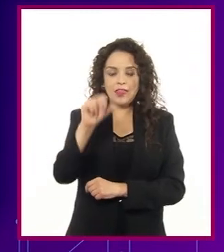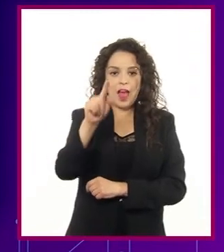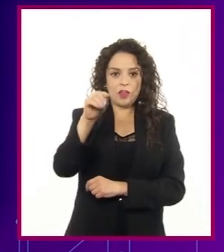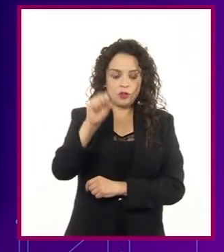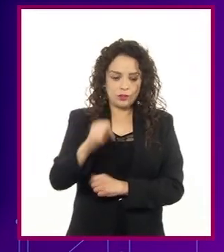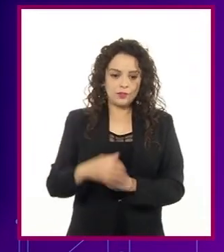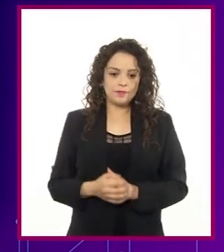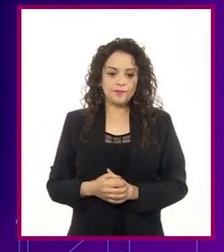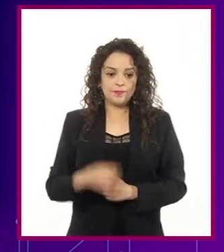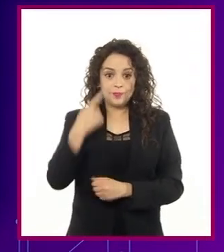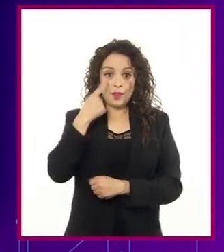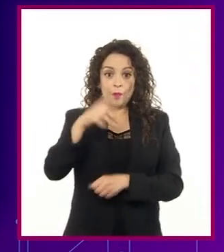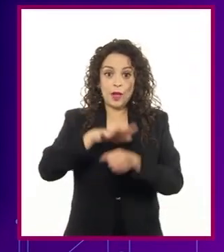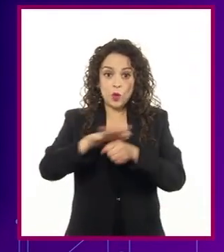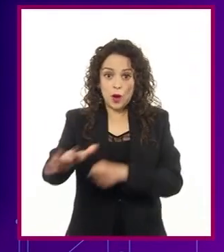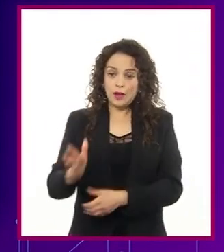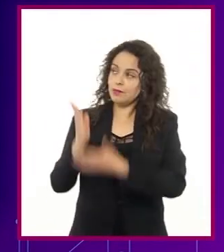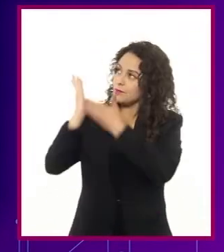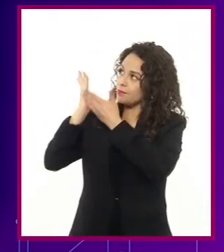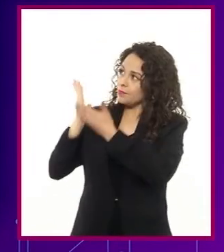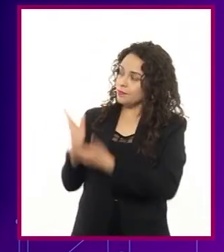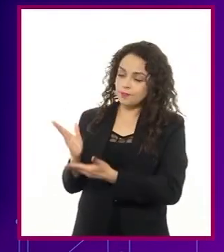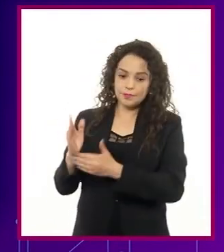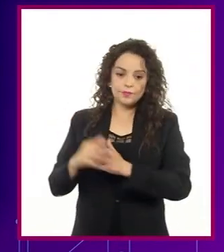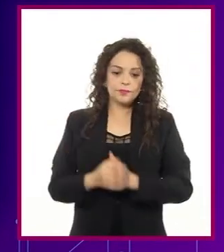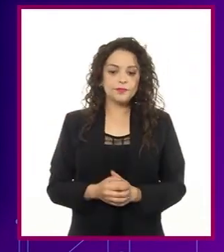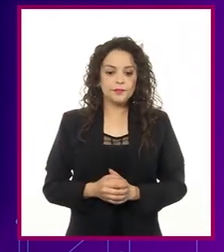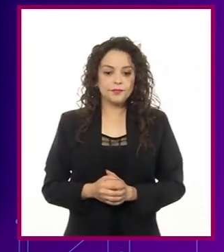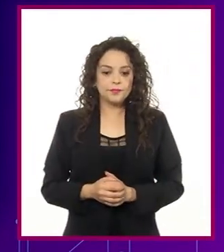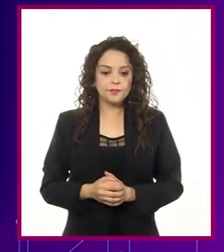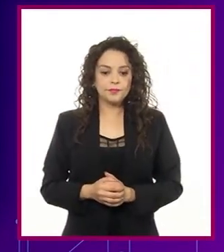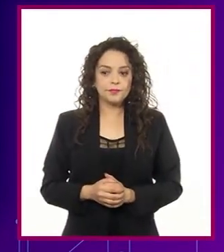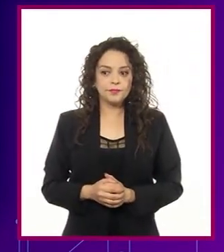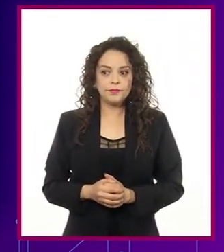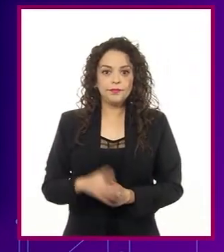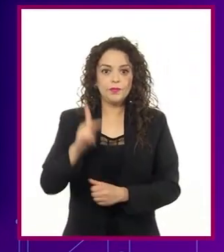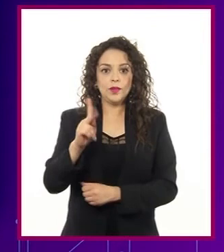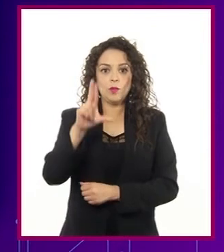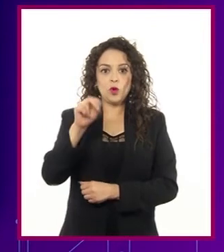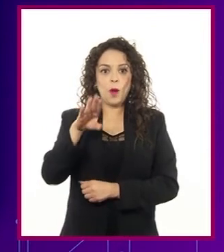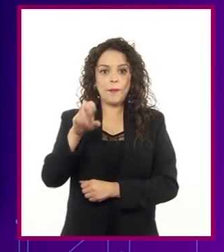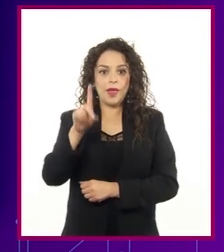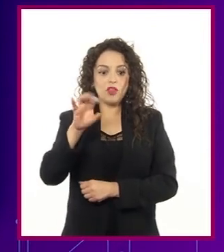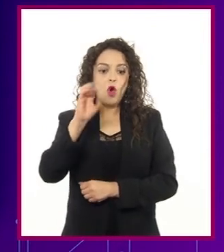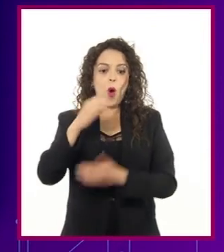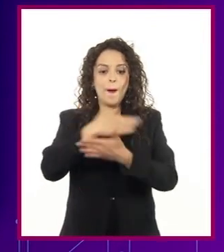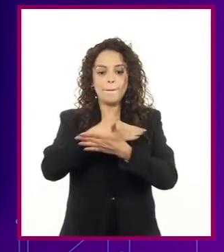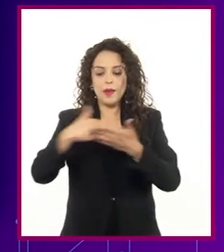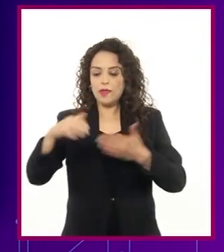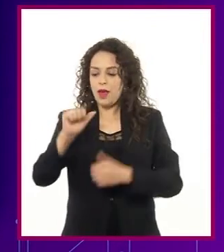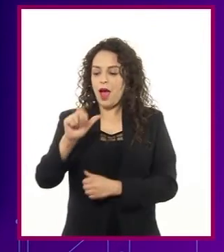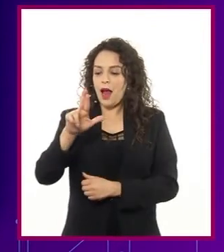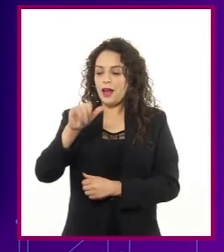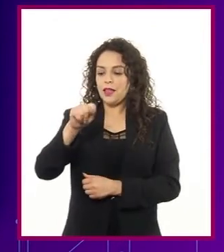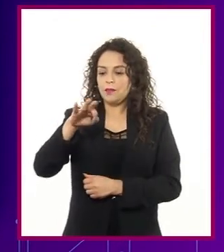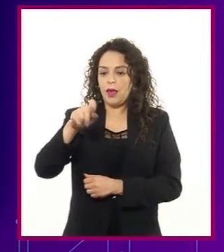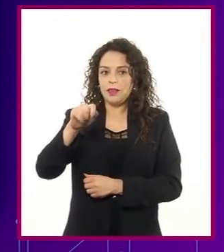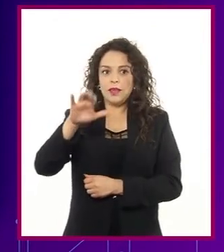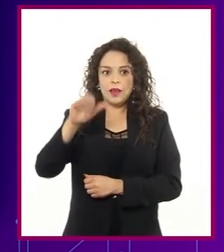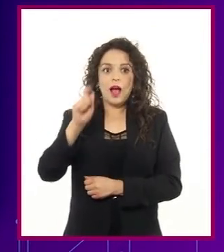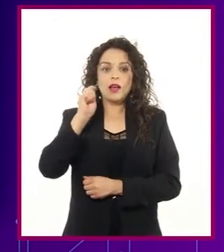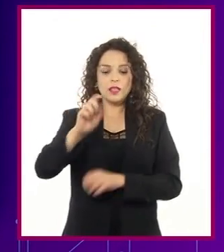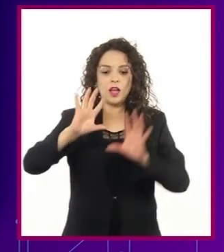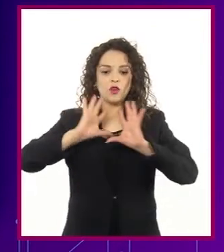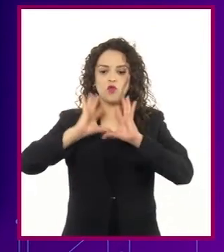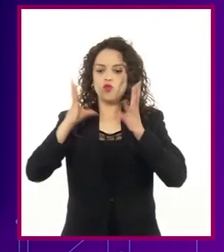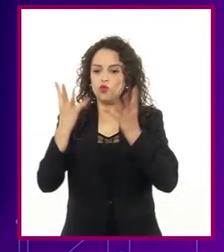son el promedio o media aritmética, que es el cociente de la suma de todos los valores entre el número